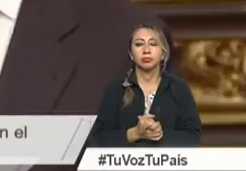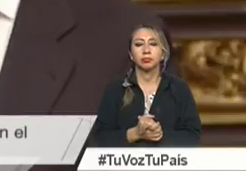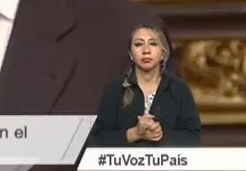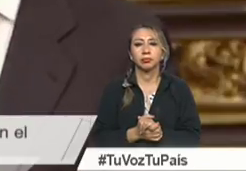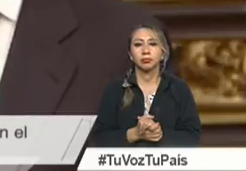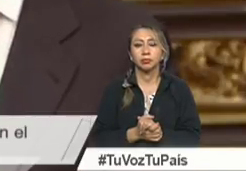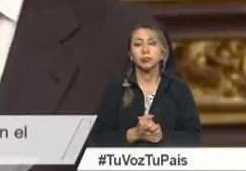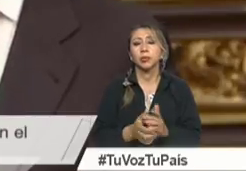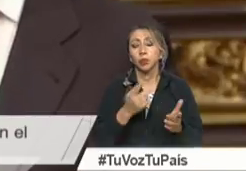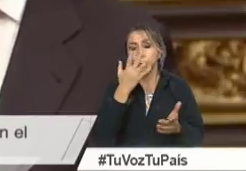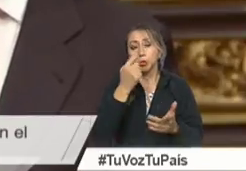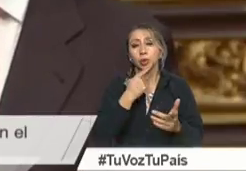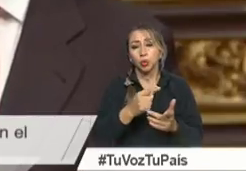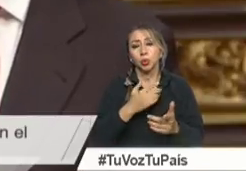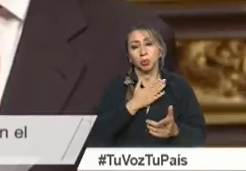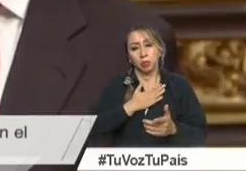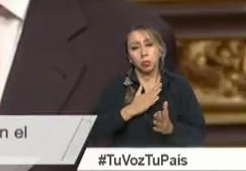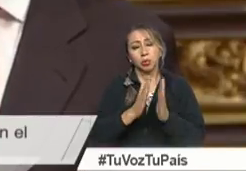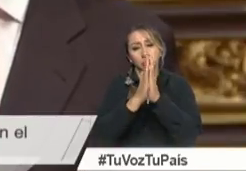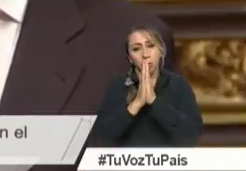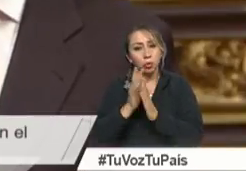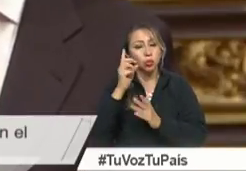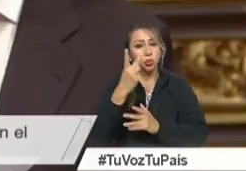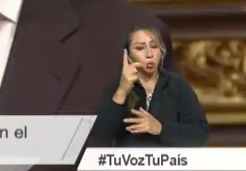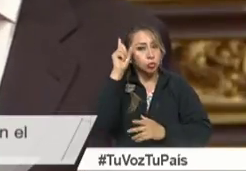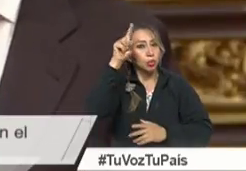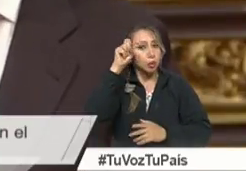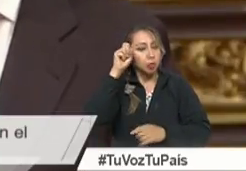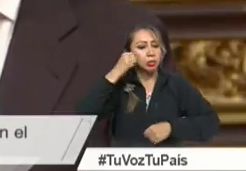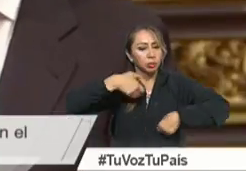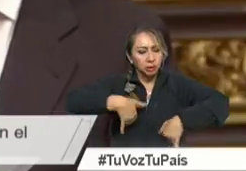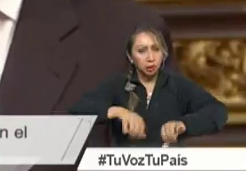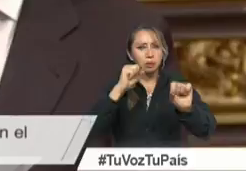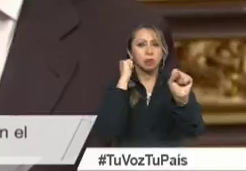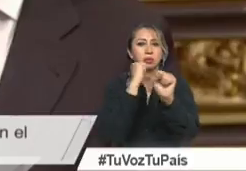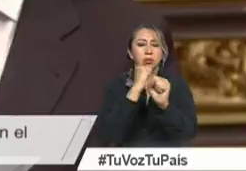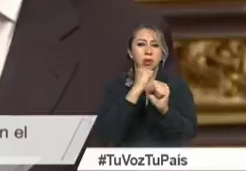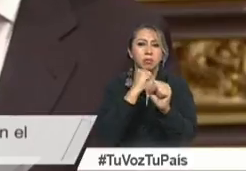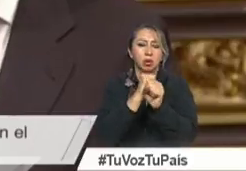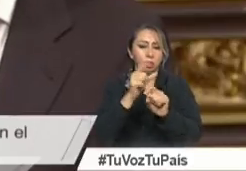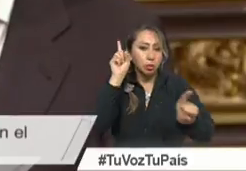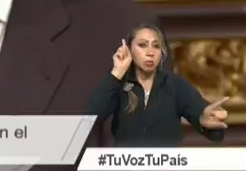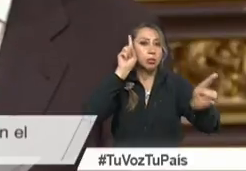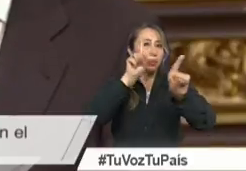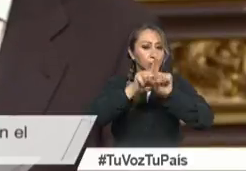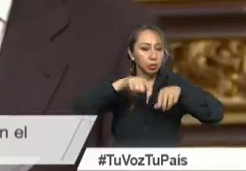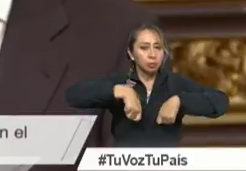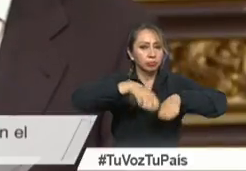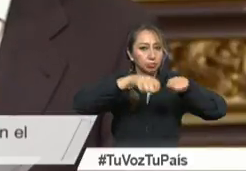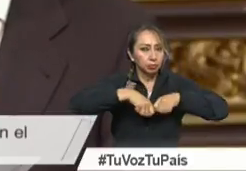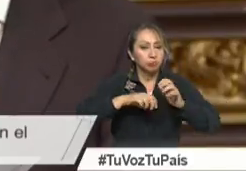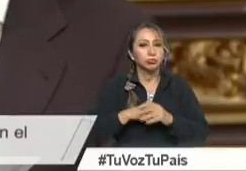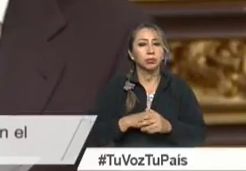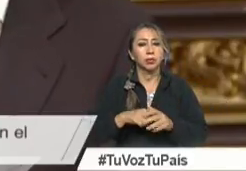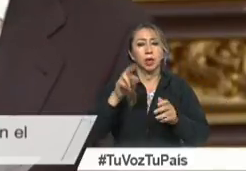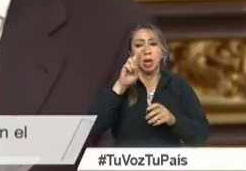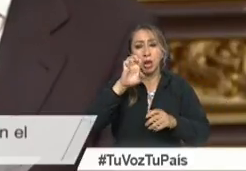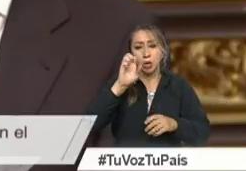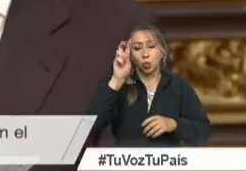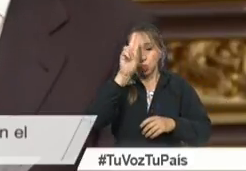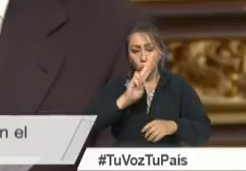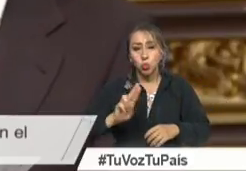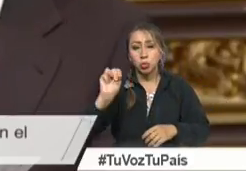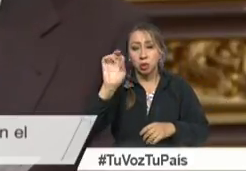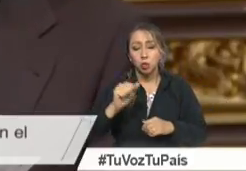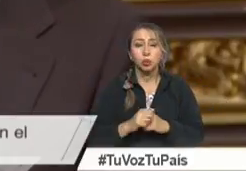por lo tanto exhortó a nuestros dos gobiernos a seguir trabajando para garantizar que el acuerdo sobre la retirada del reino unido de la unión europea